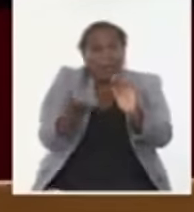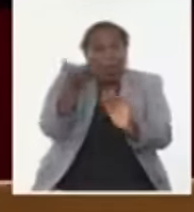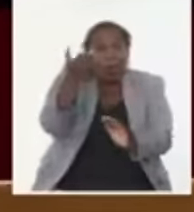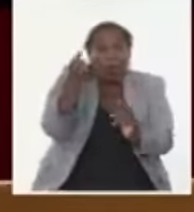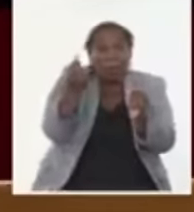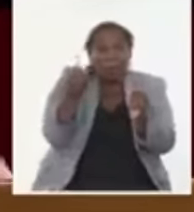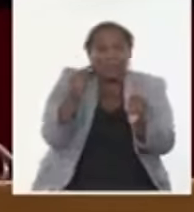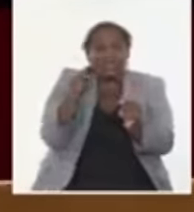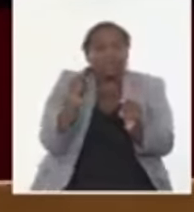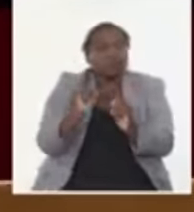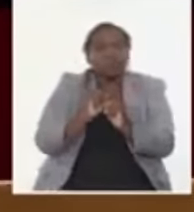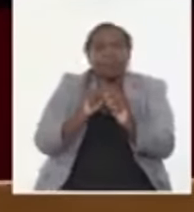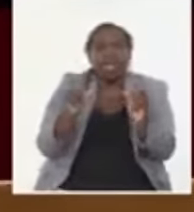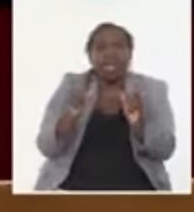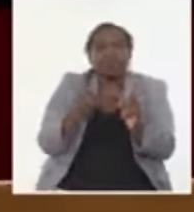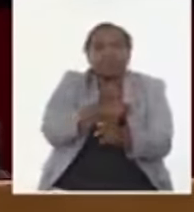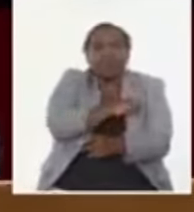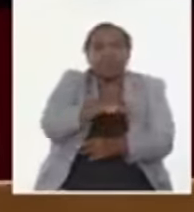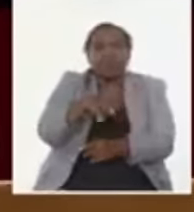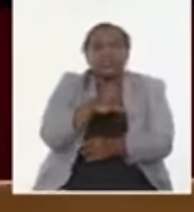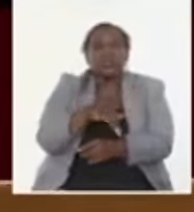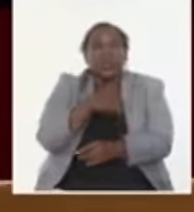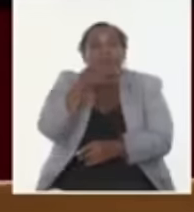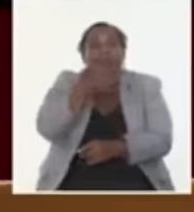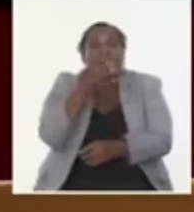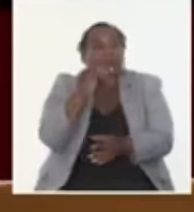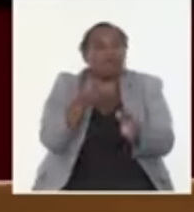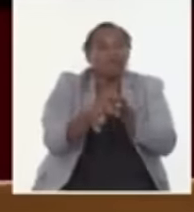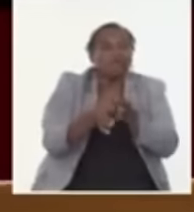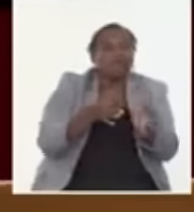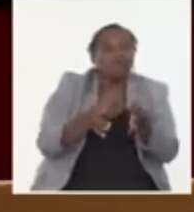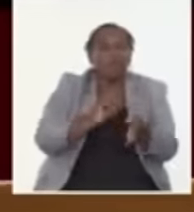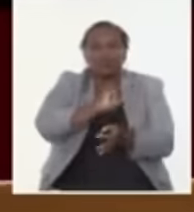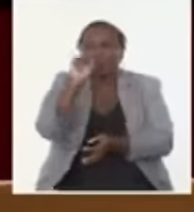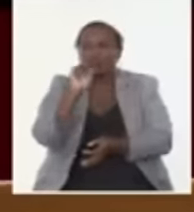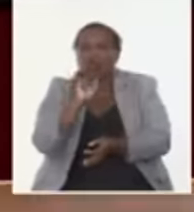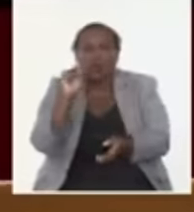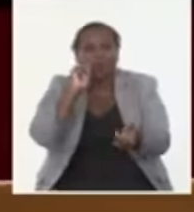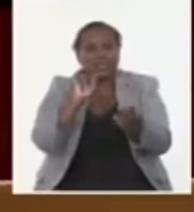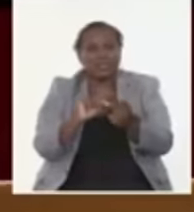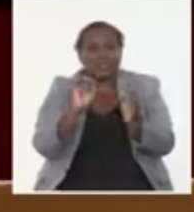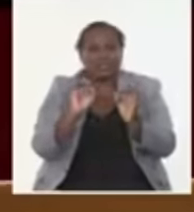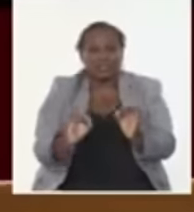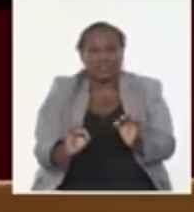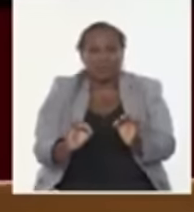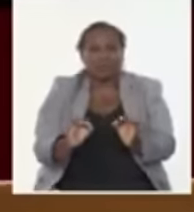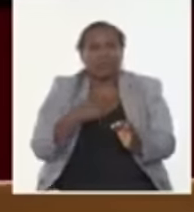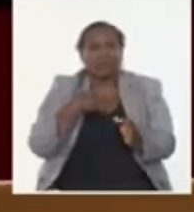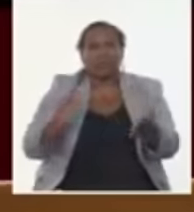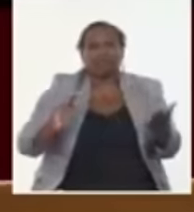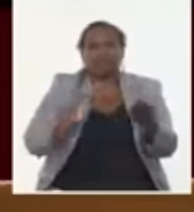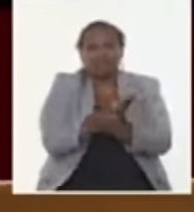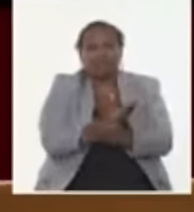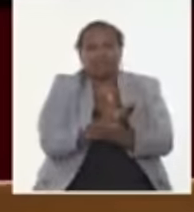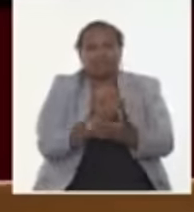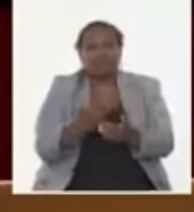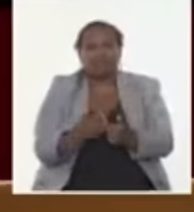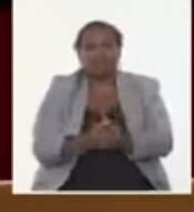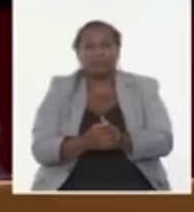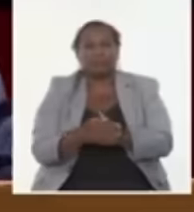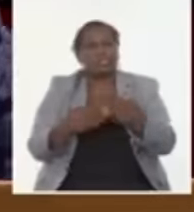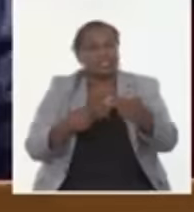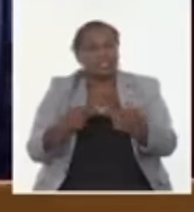en la población. Dijimos, donde no funcione, donde no se logró el objetivo, tenemos que eliminarlo. Y así lo